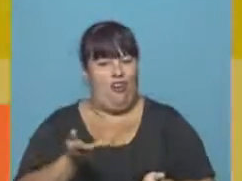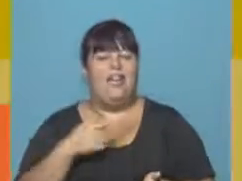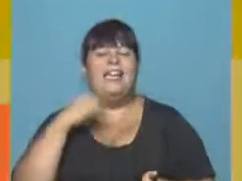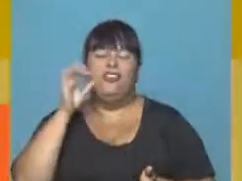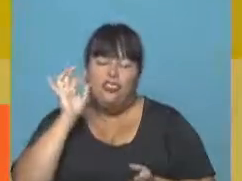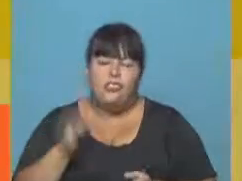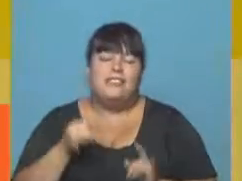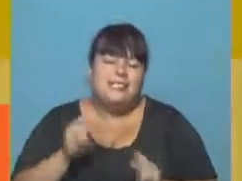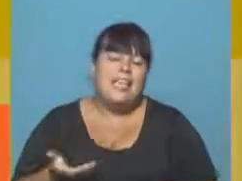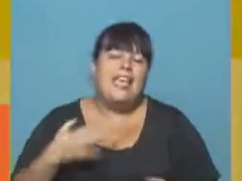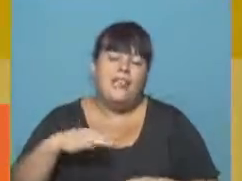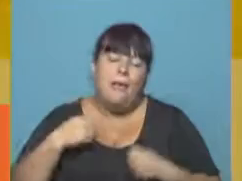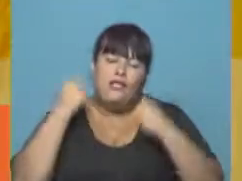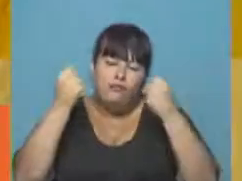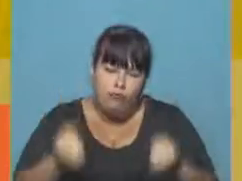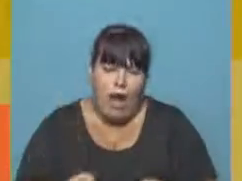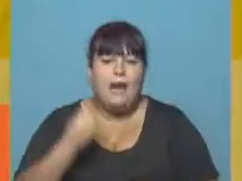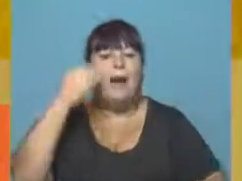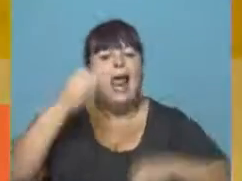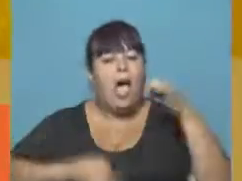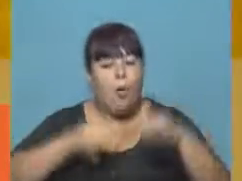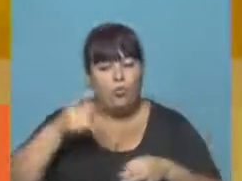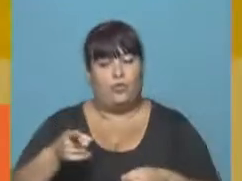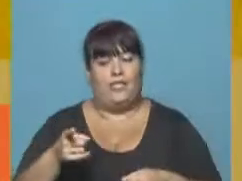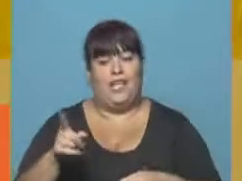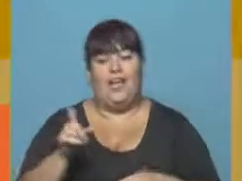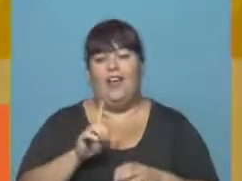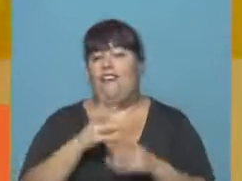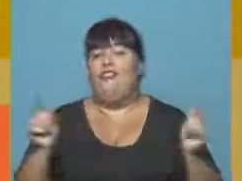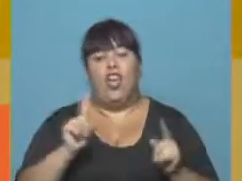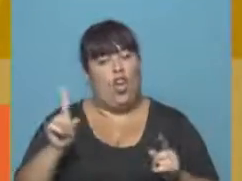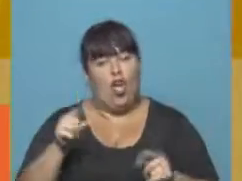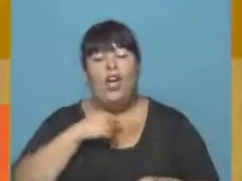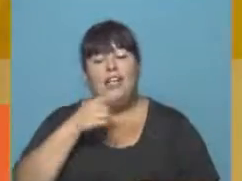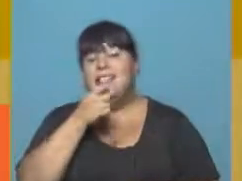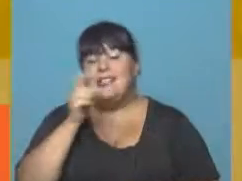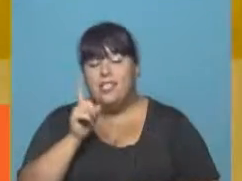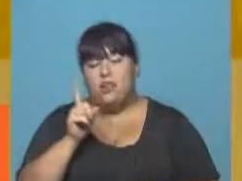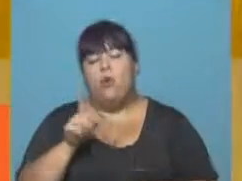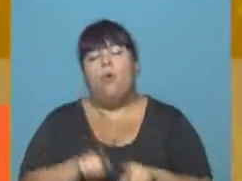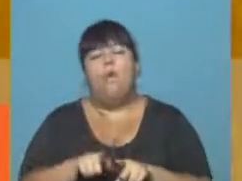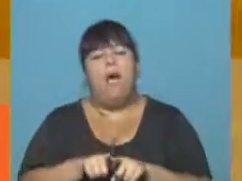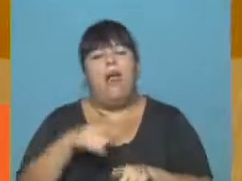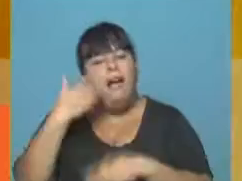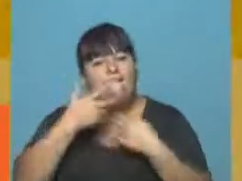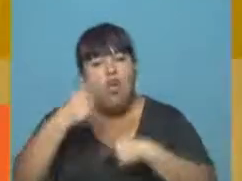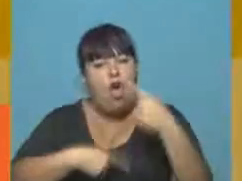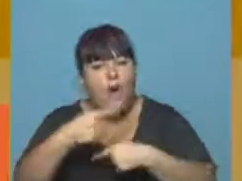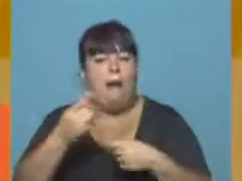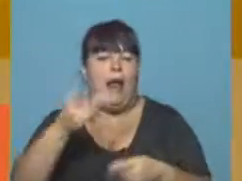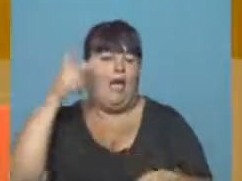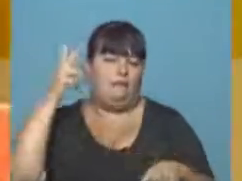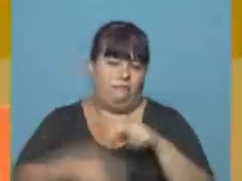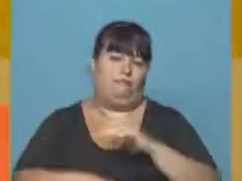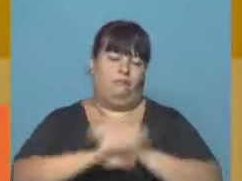que seguir esforzándonos porque la justicia no termine, porque sí, sino que sea un continuado para dar por